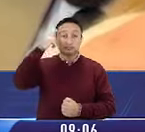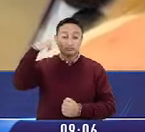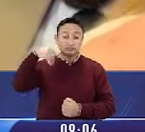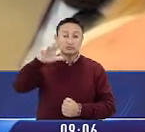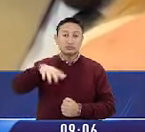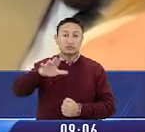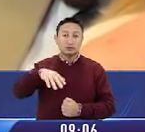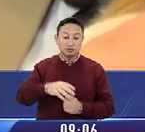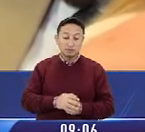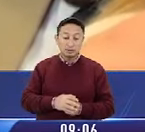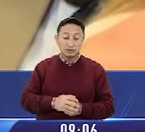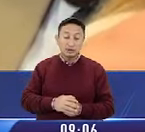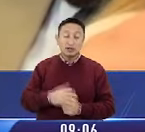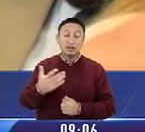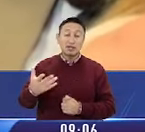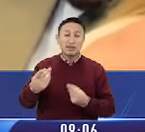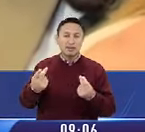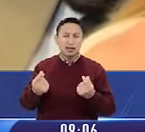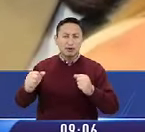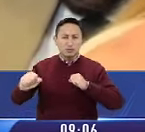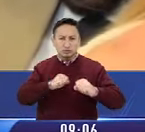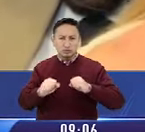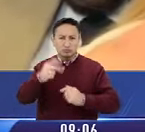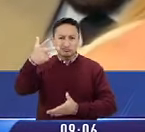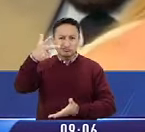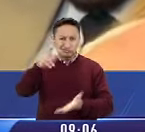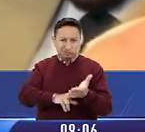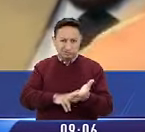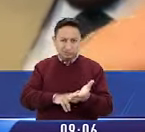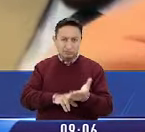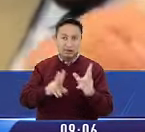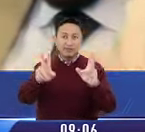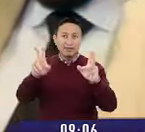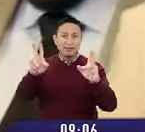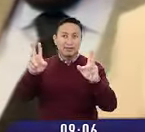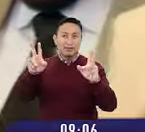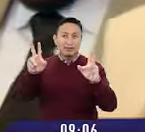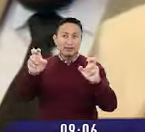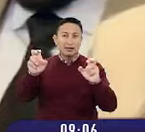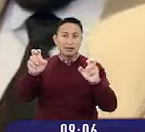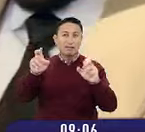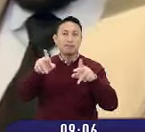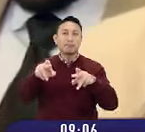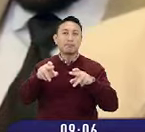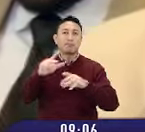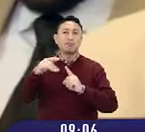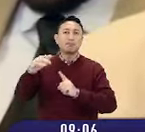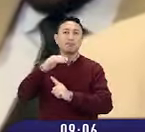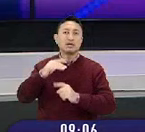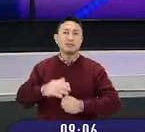hemos triplicado la eficiencia en tema de los permisos ambientales.